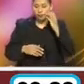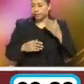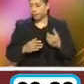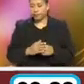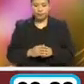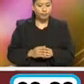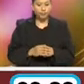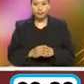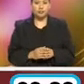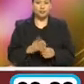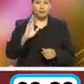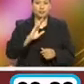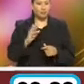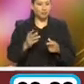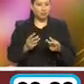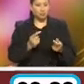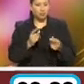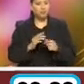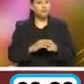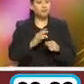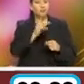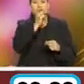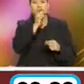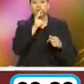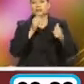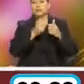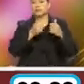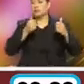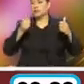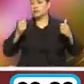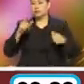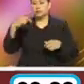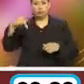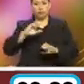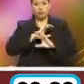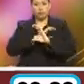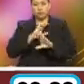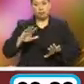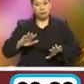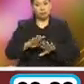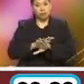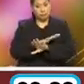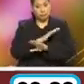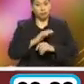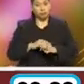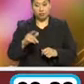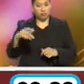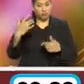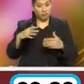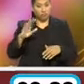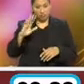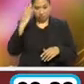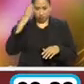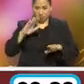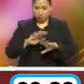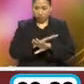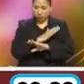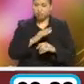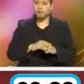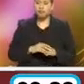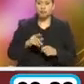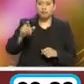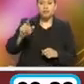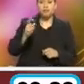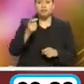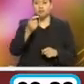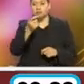¿no? Se alejan, ¿no? El comportamiento cambia radicalmente cuando están de